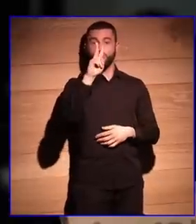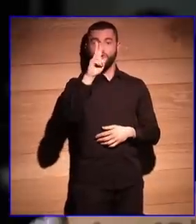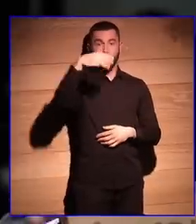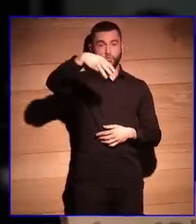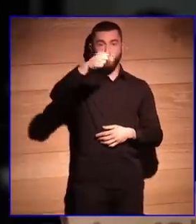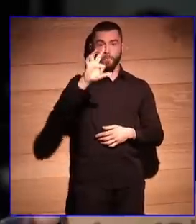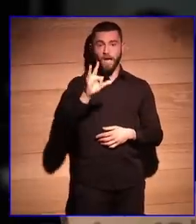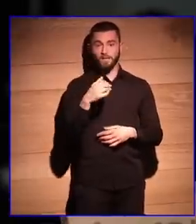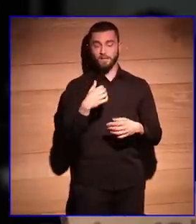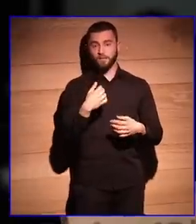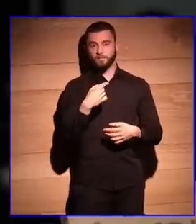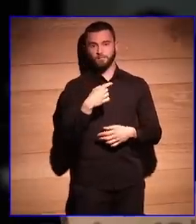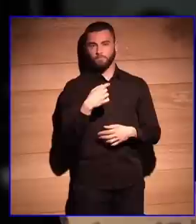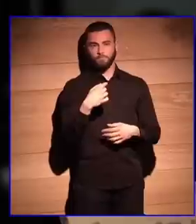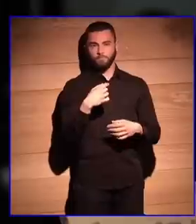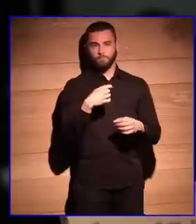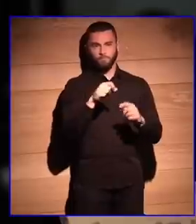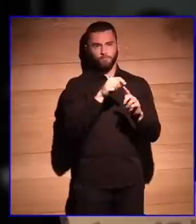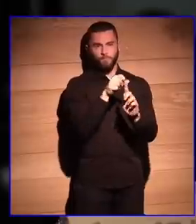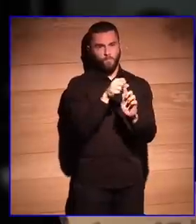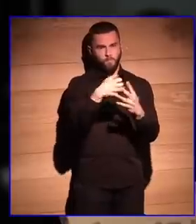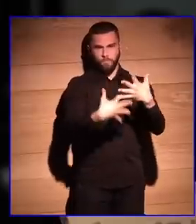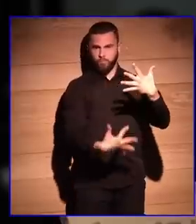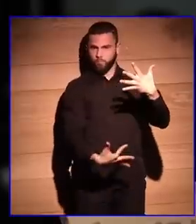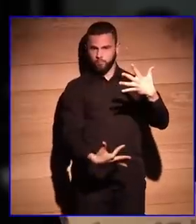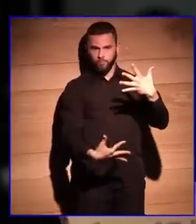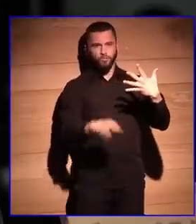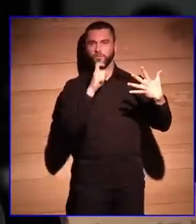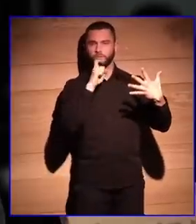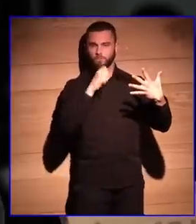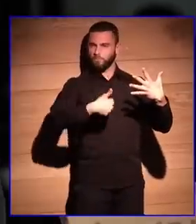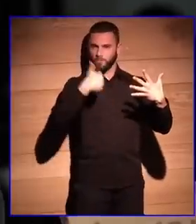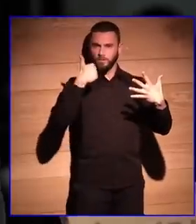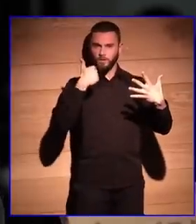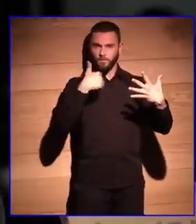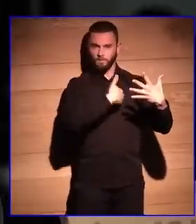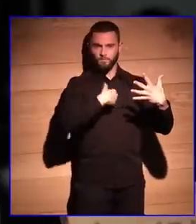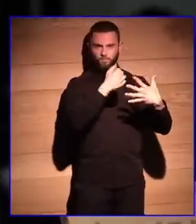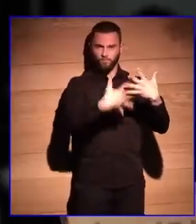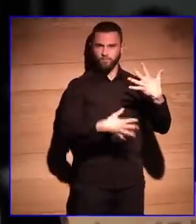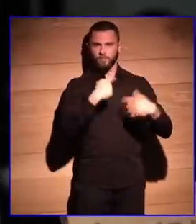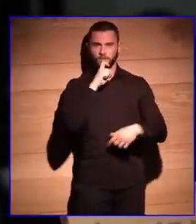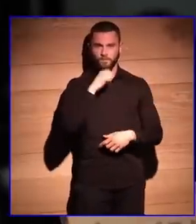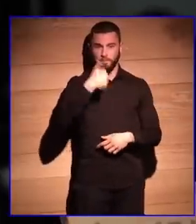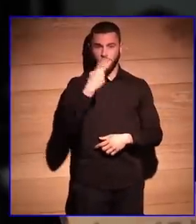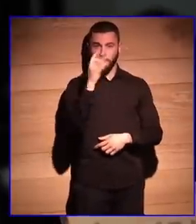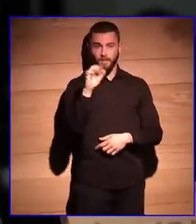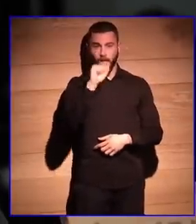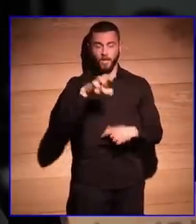tiene muchas más caras, es un poliedro más complejo. E incluso al final de 20 años